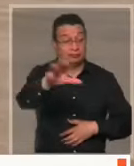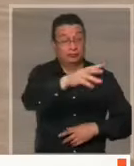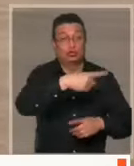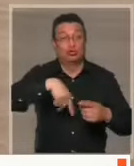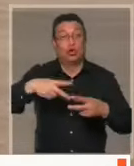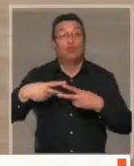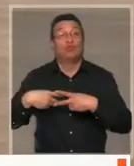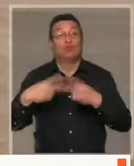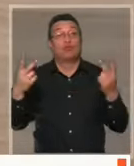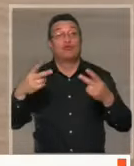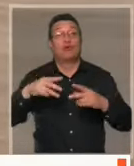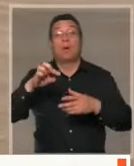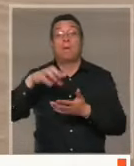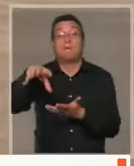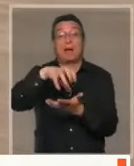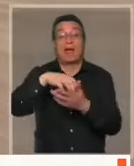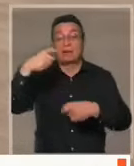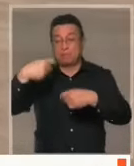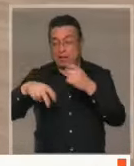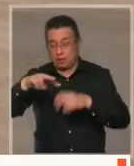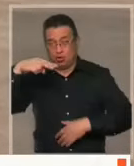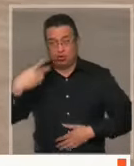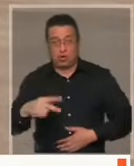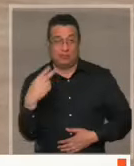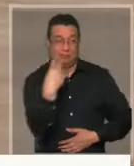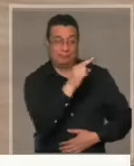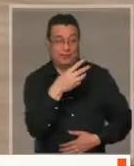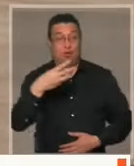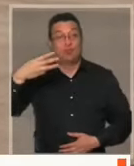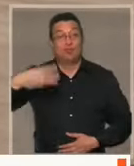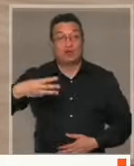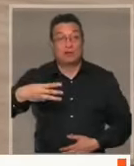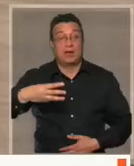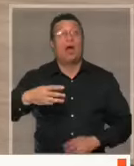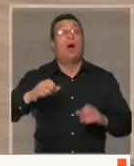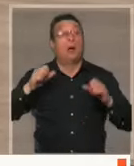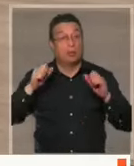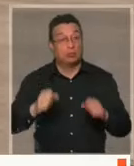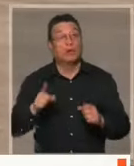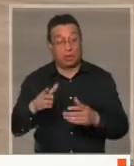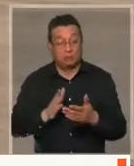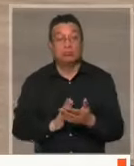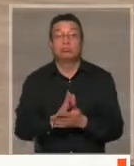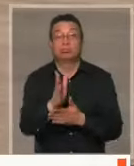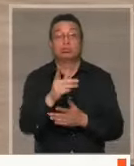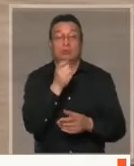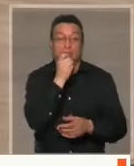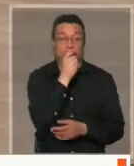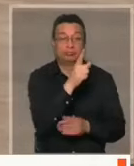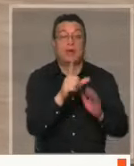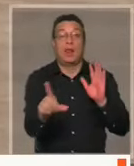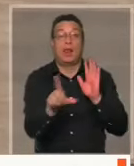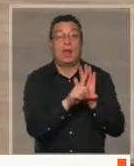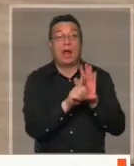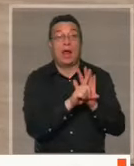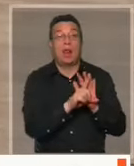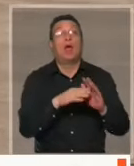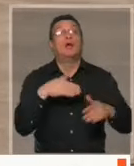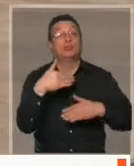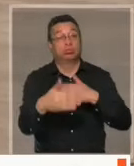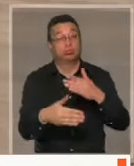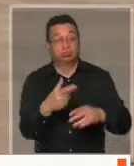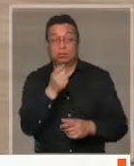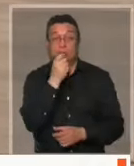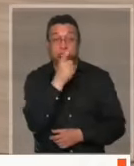público, en este caso las plazas y las piedras que están, ¿no es cierto?, en las plazas, lo más probable es que hubiese iniciado acciones legales y, de haberse iniciado un procedimiento